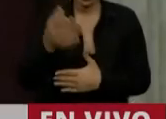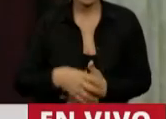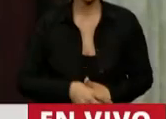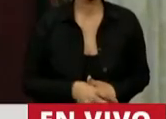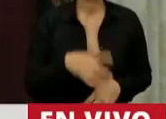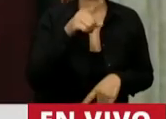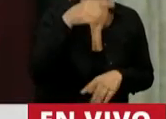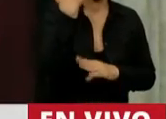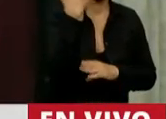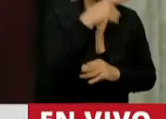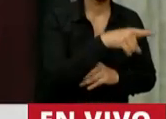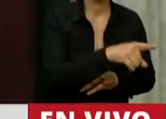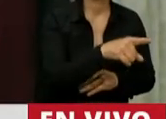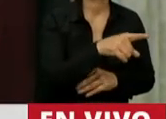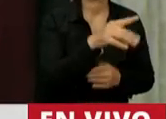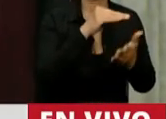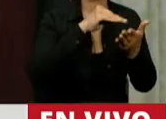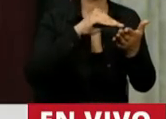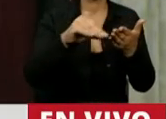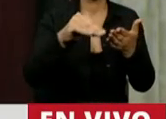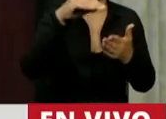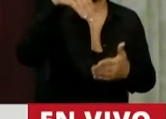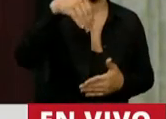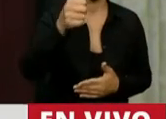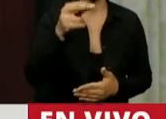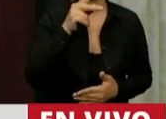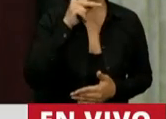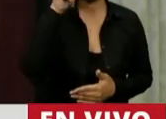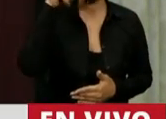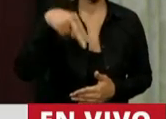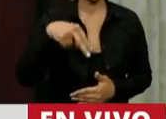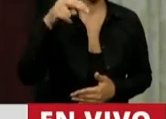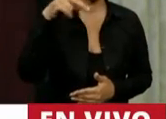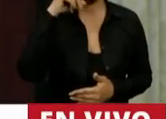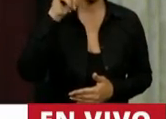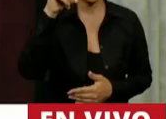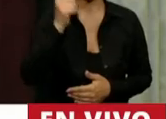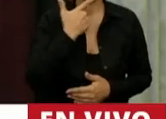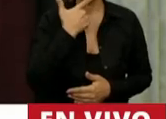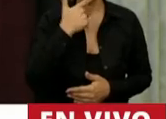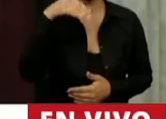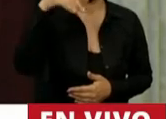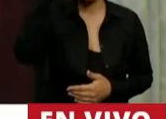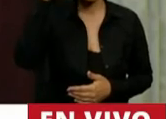Tiene la palabra el diputado Martín Nicolás Medina.